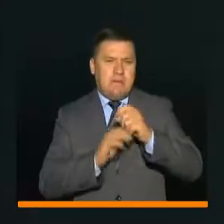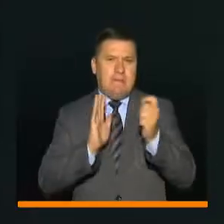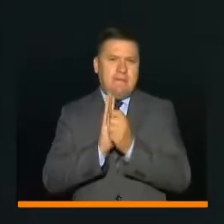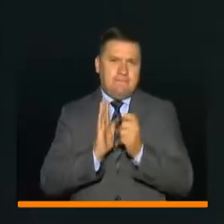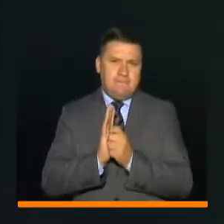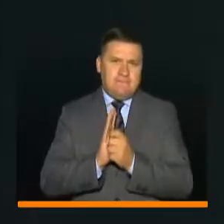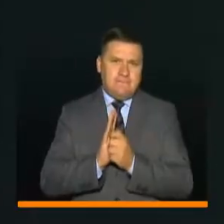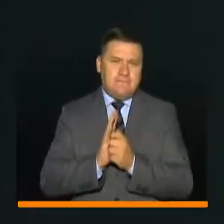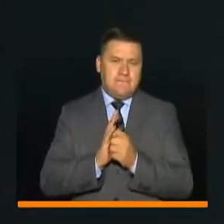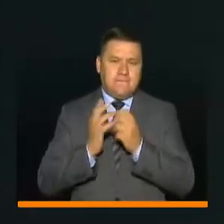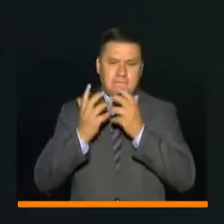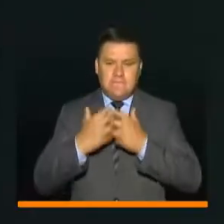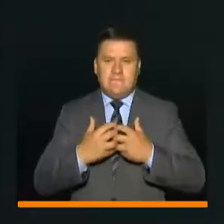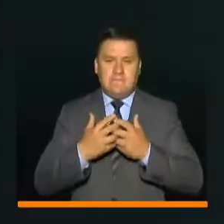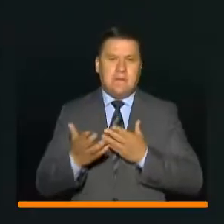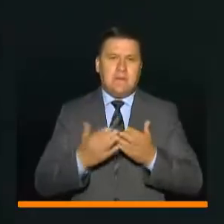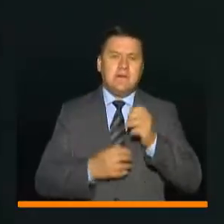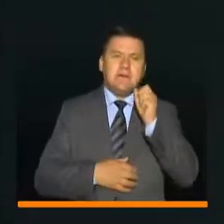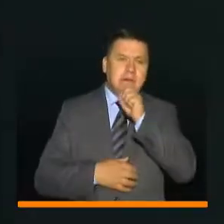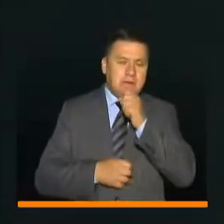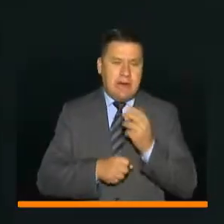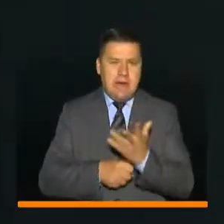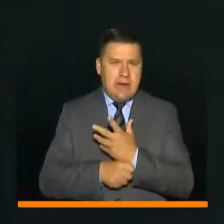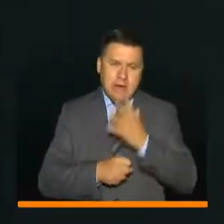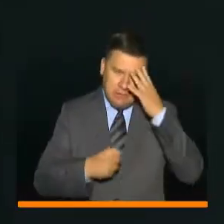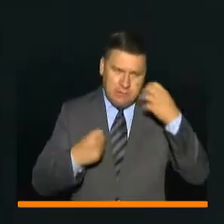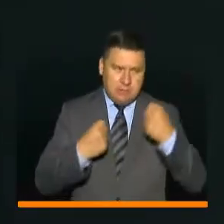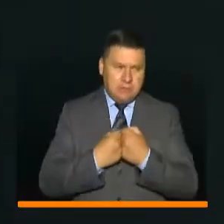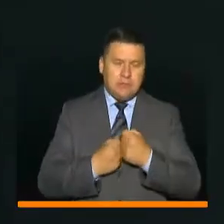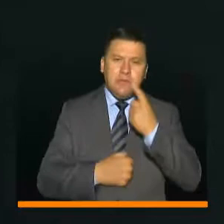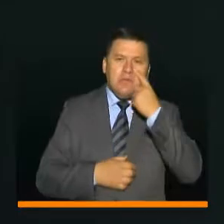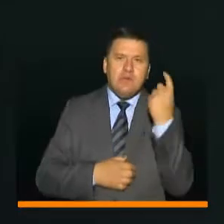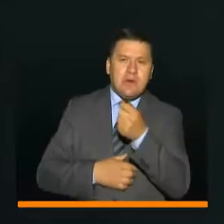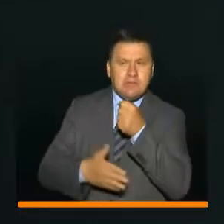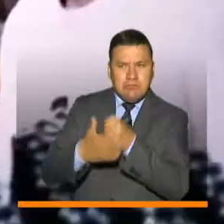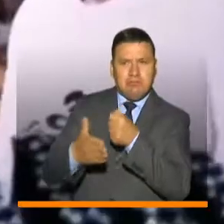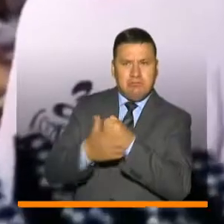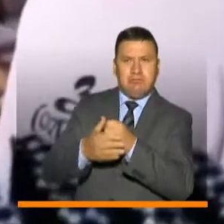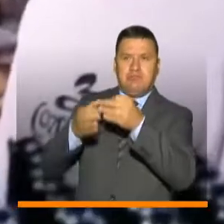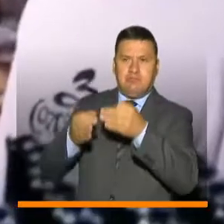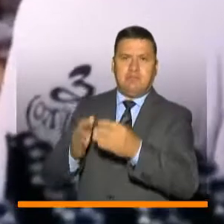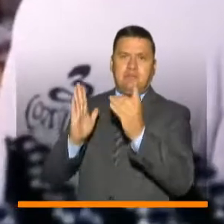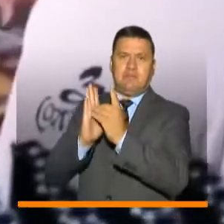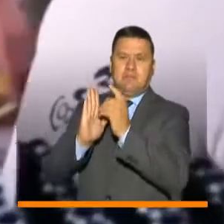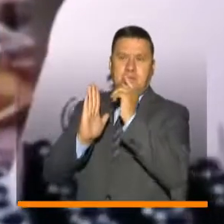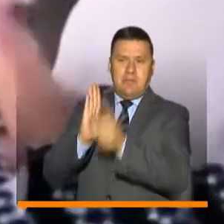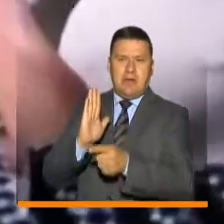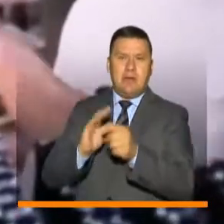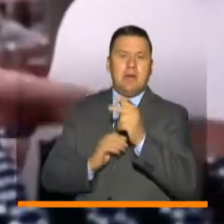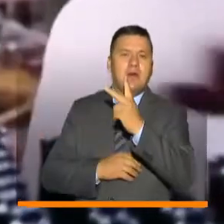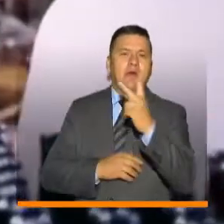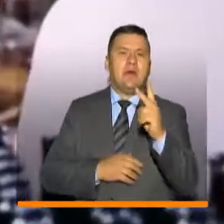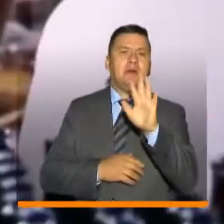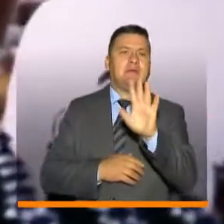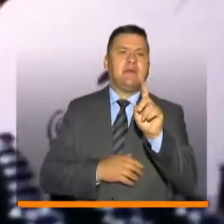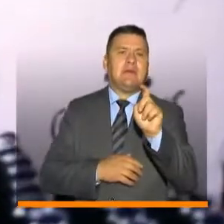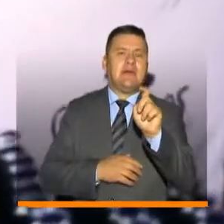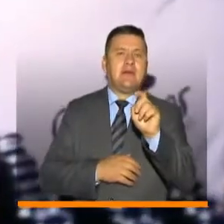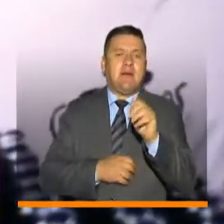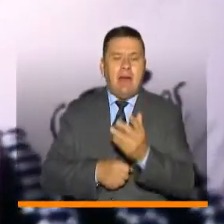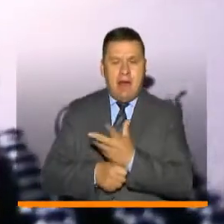procedimientos a microempresarios de cervezas artesanales, la cual busca impulsar y formalizar más de 255